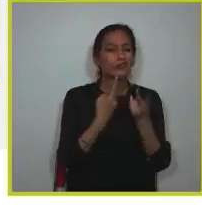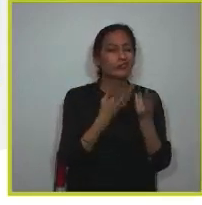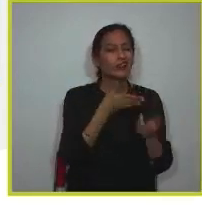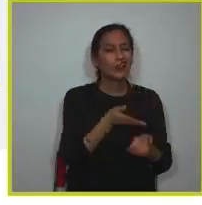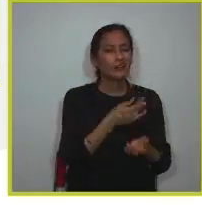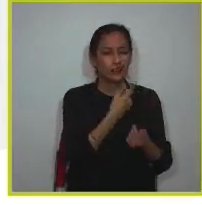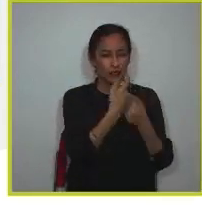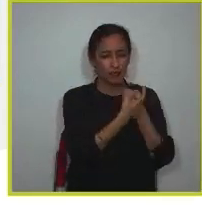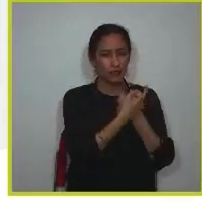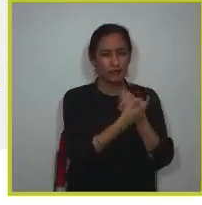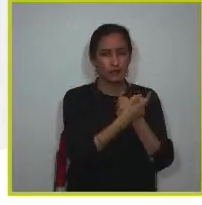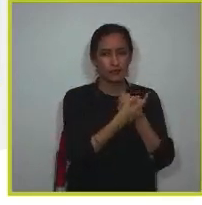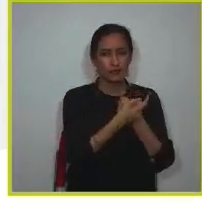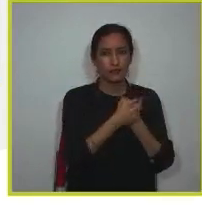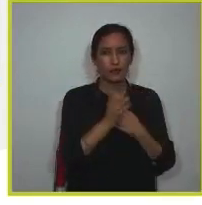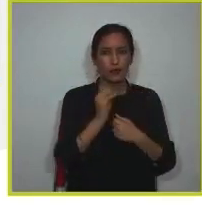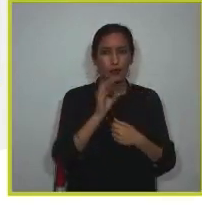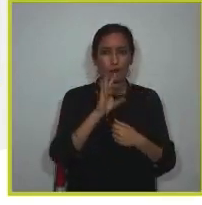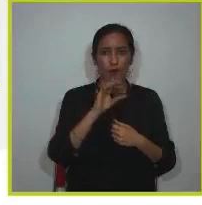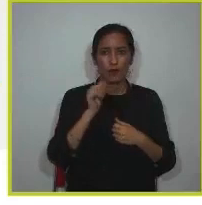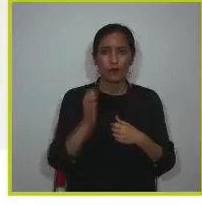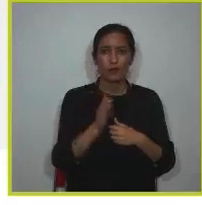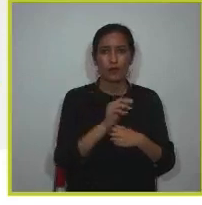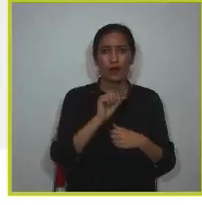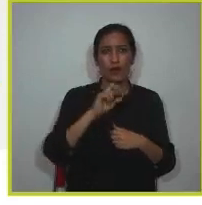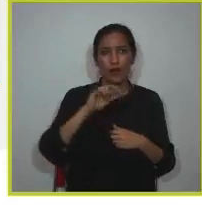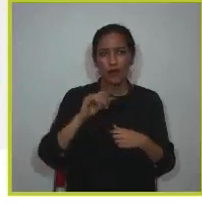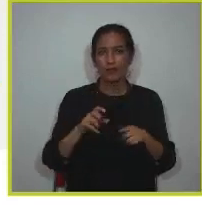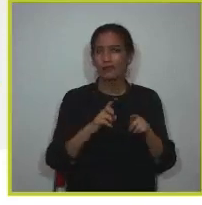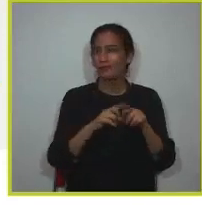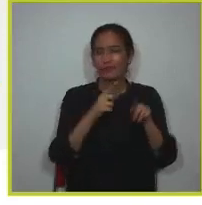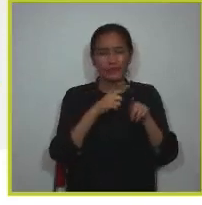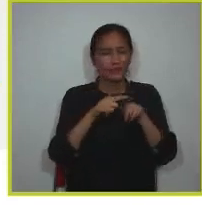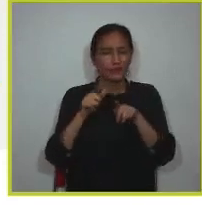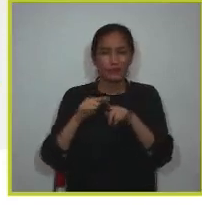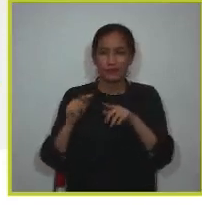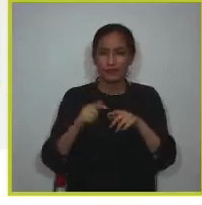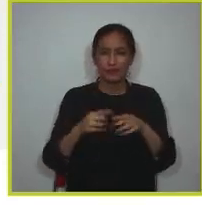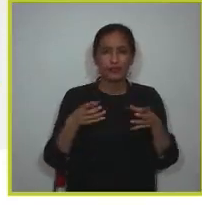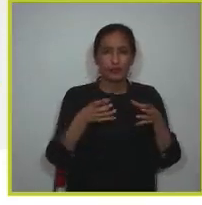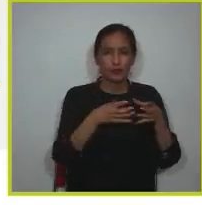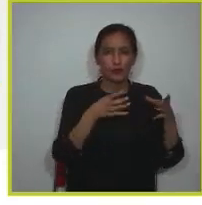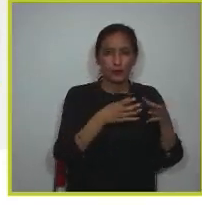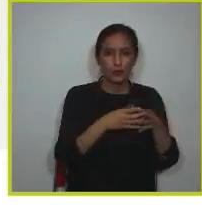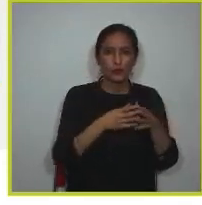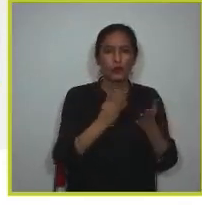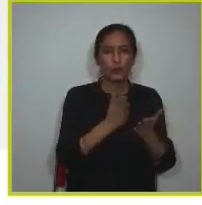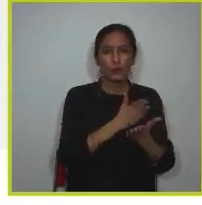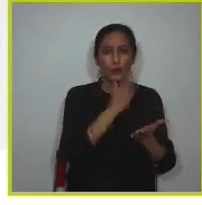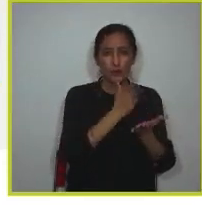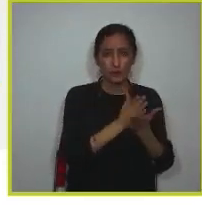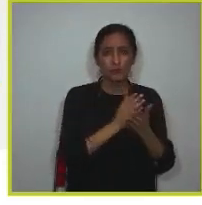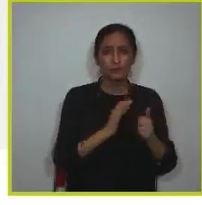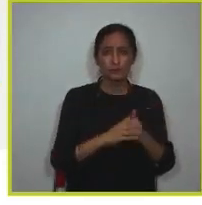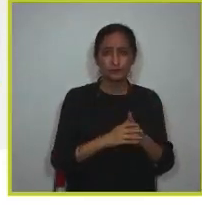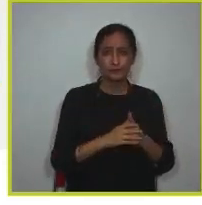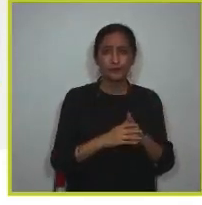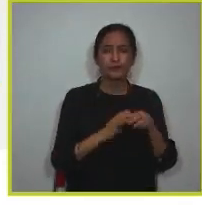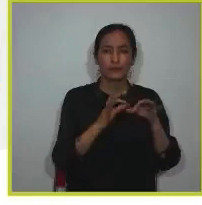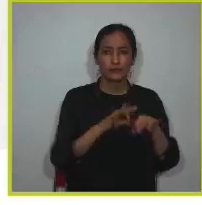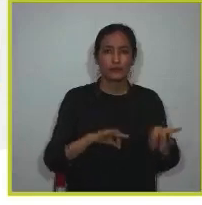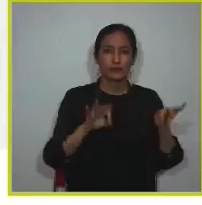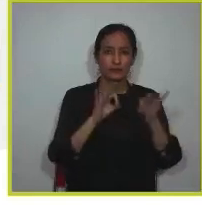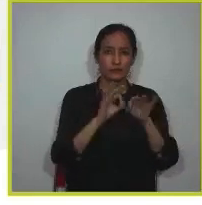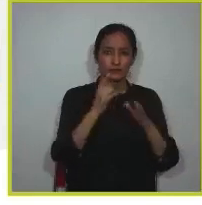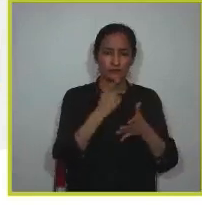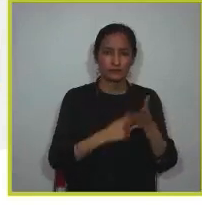actividades no solamente de lo efa sino de la Ana o sin dermick y todos los que están involucrados en la problemática No qué importante